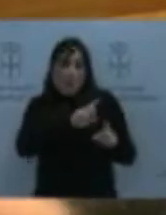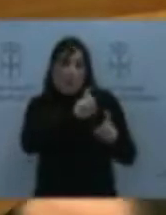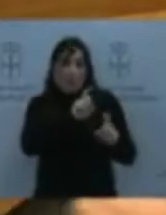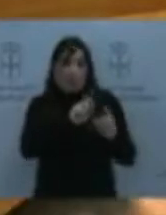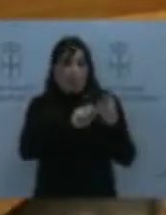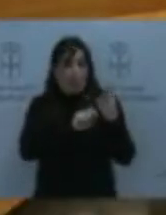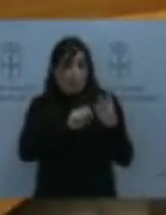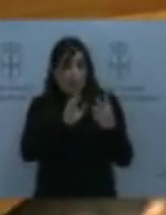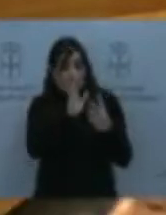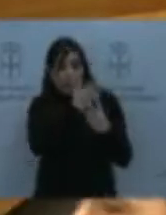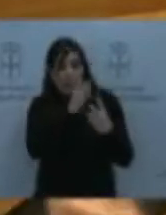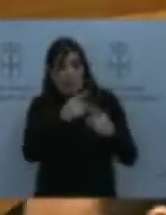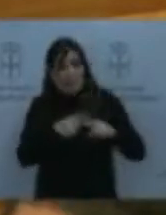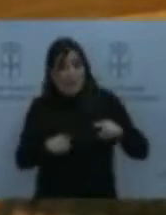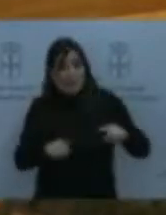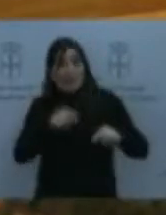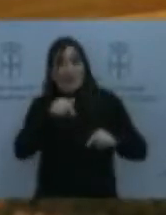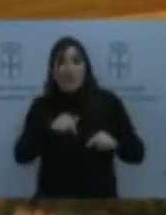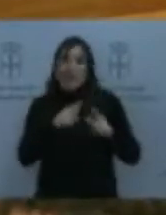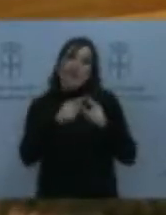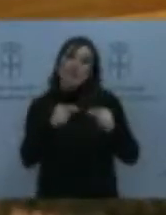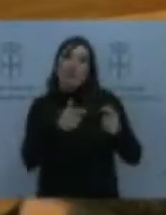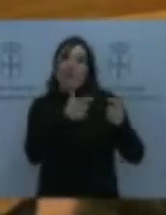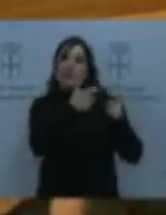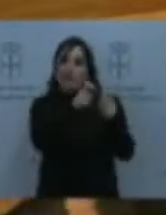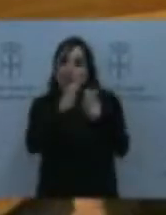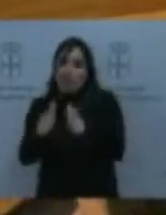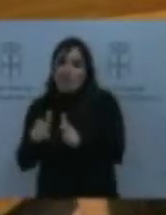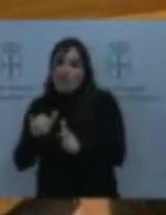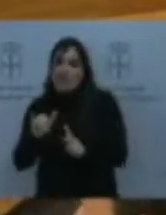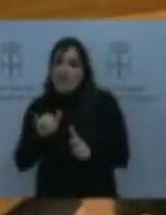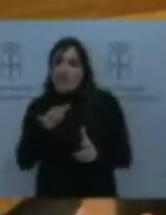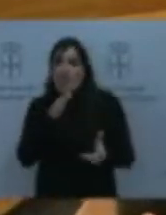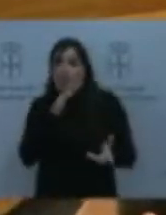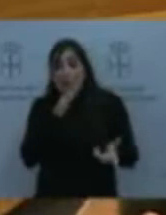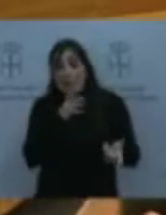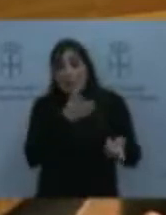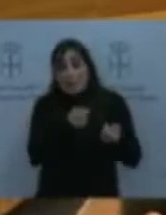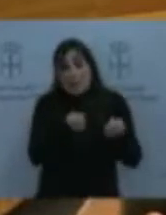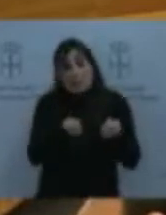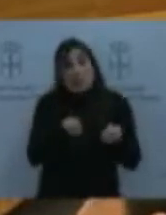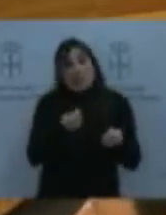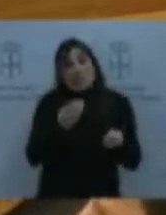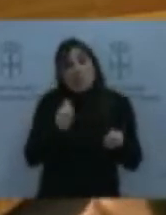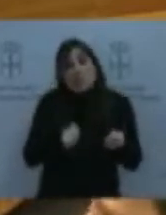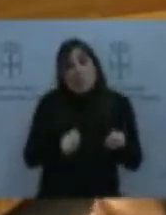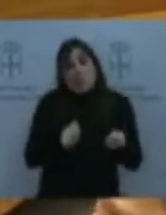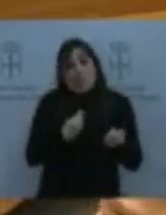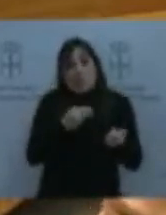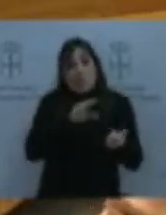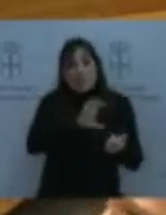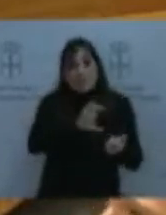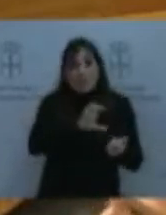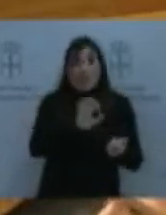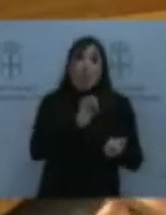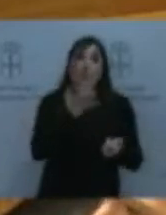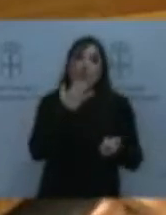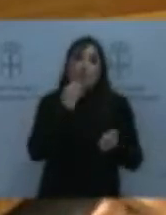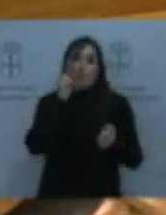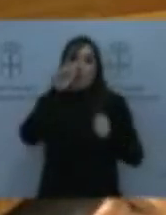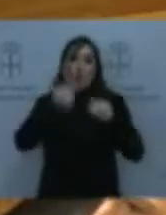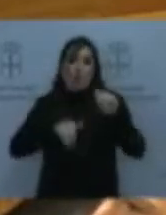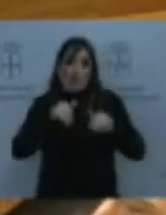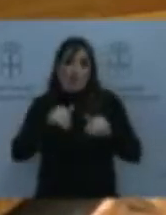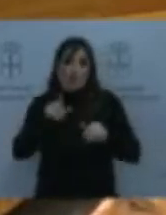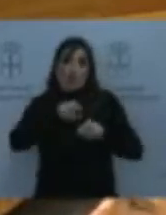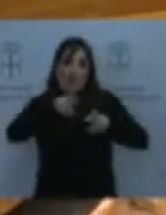a una regulación, en este caso del Estado, y a una reconversión como es el minero. Hay otros sectores que